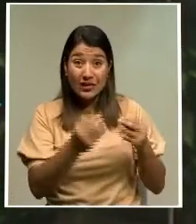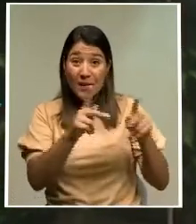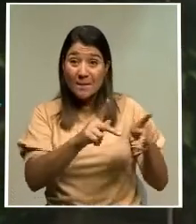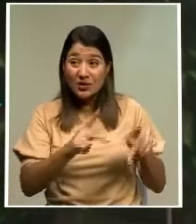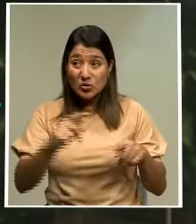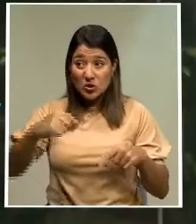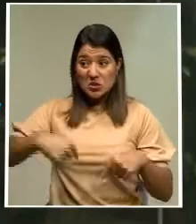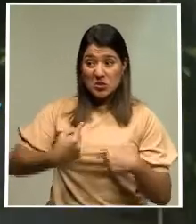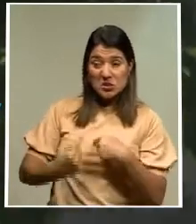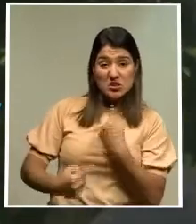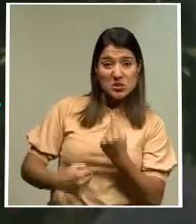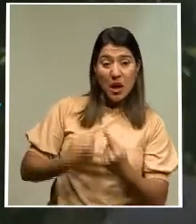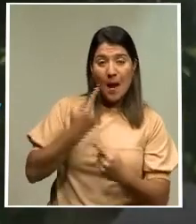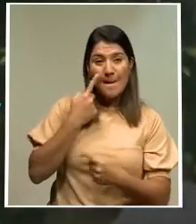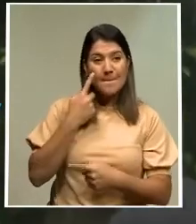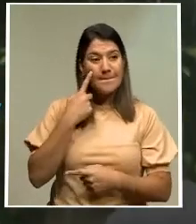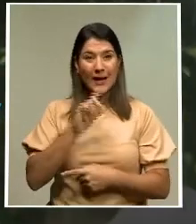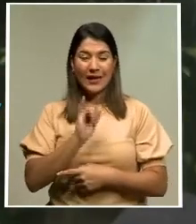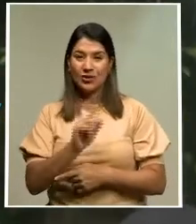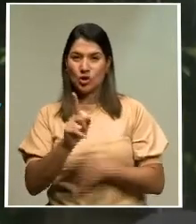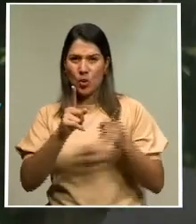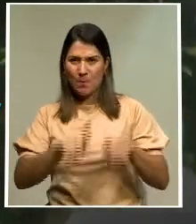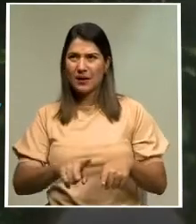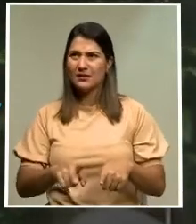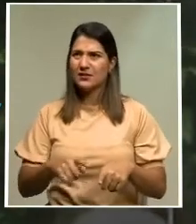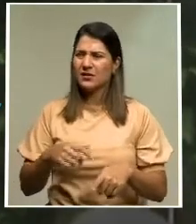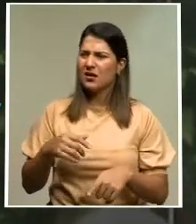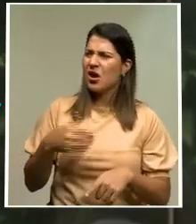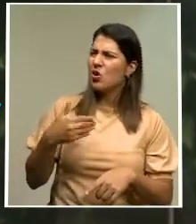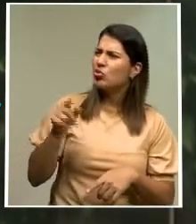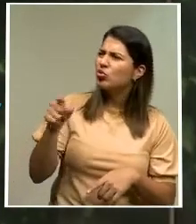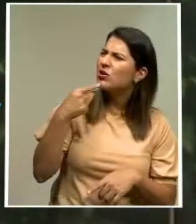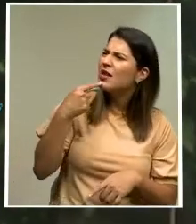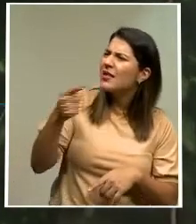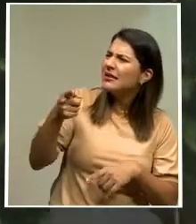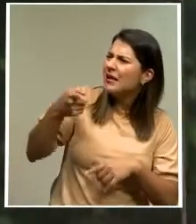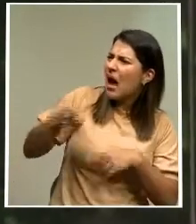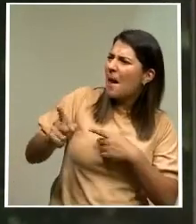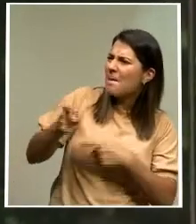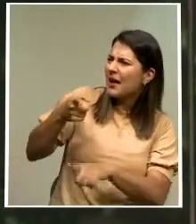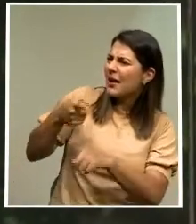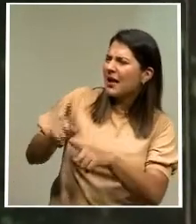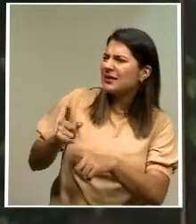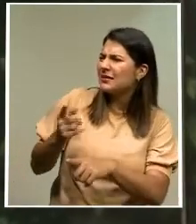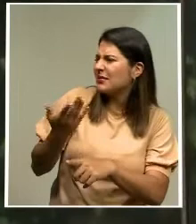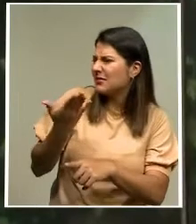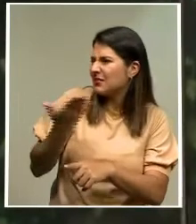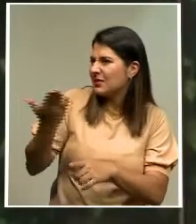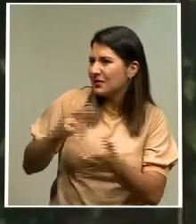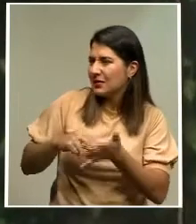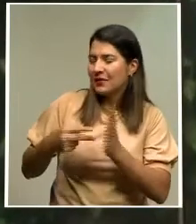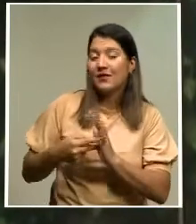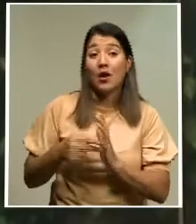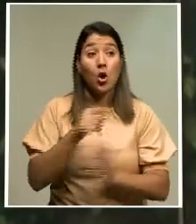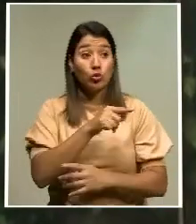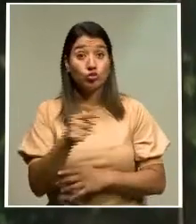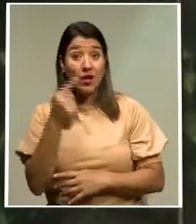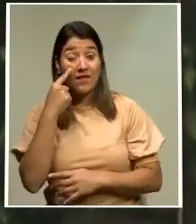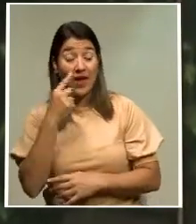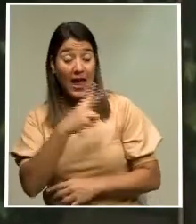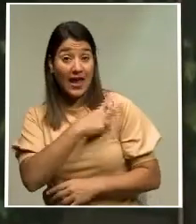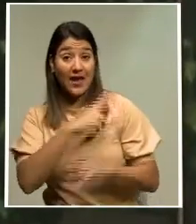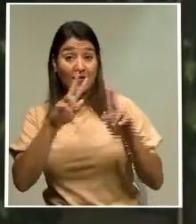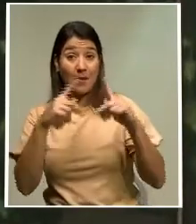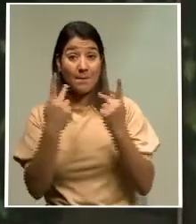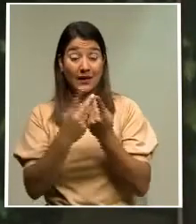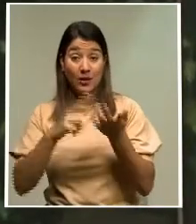que esto no se diera. Luis, cuando dice amenazas, ¿de quién fueron las amenazas y hacia qué? Bueno, ustedes escucharon al jefe de fracción del Partido